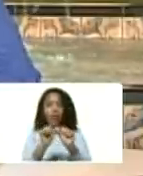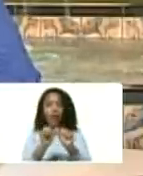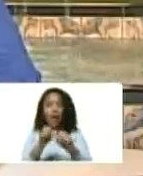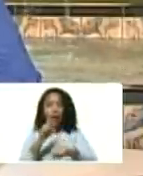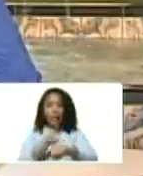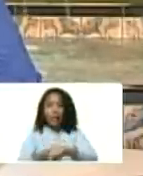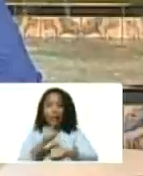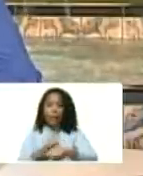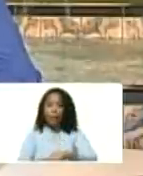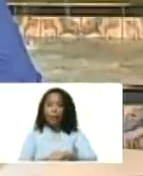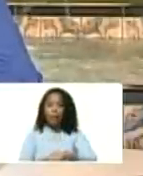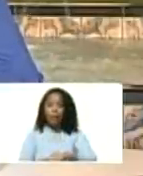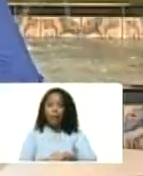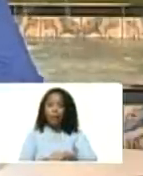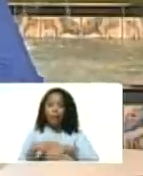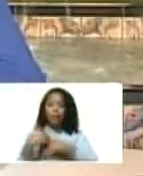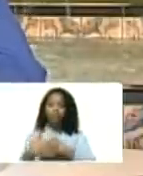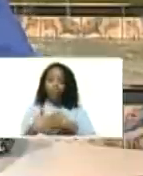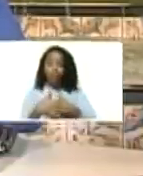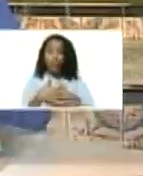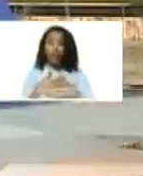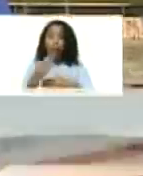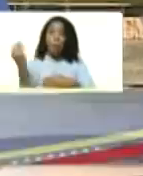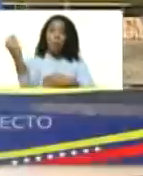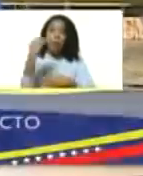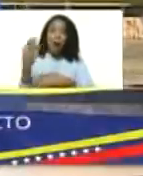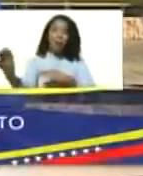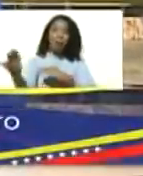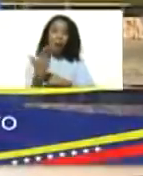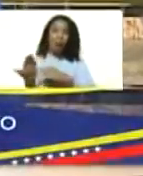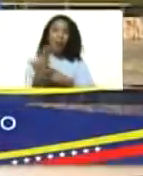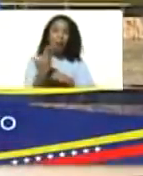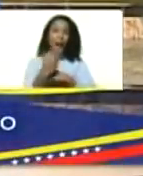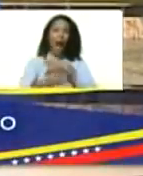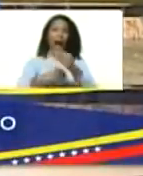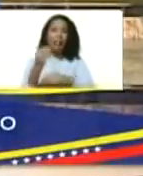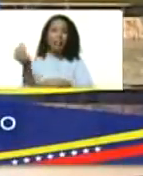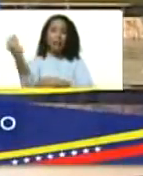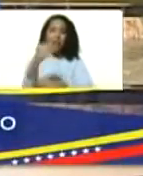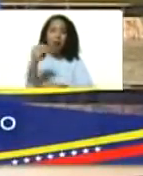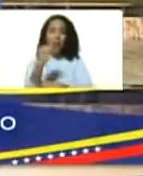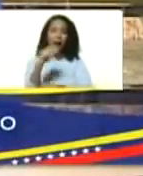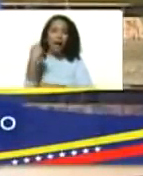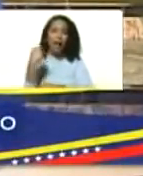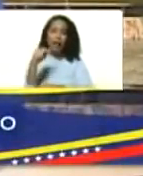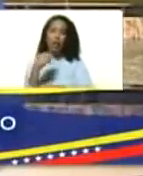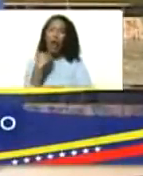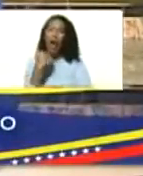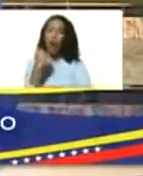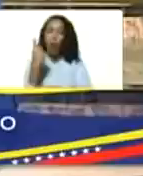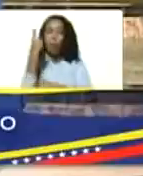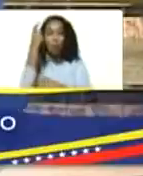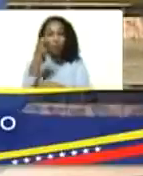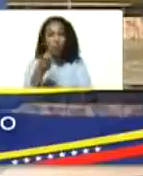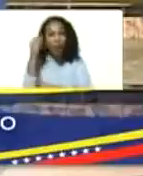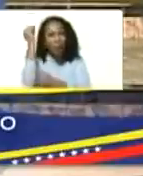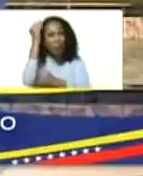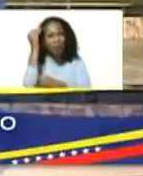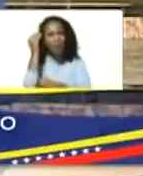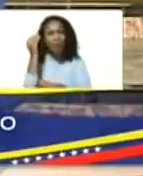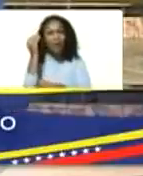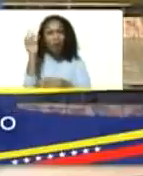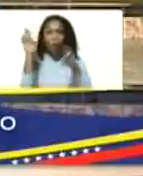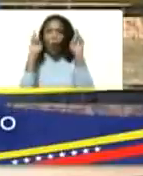tiempo y que mientras con más sanciones generan más efectos negativos habrá alguien que lo piense ojalá